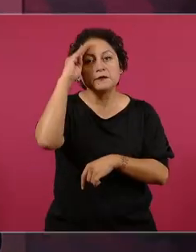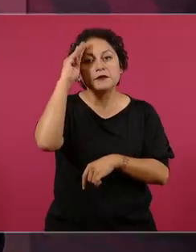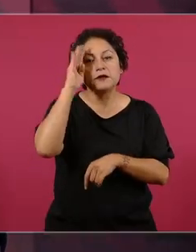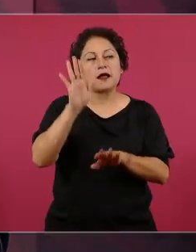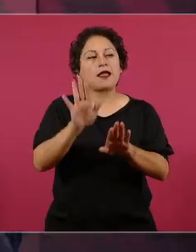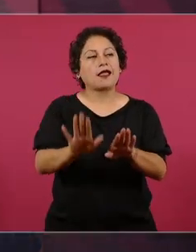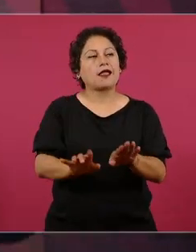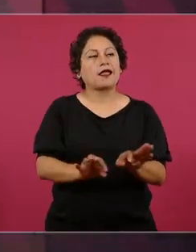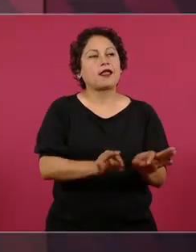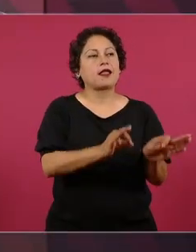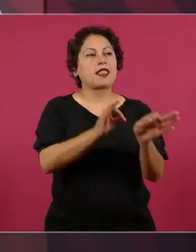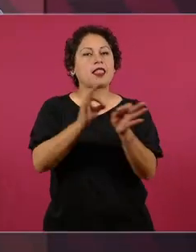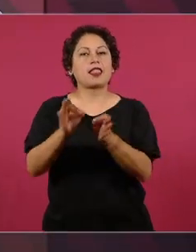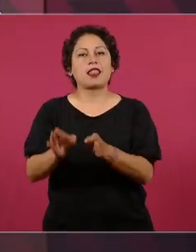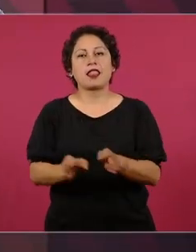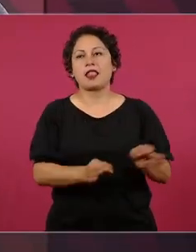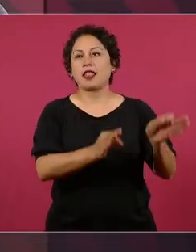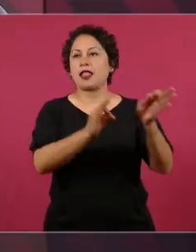ya